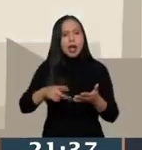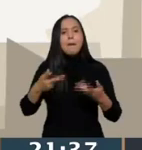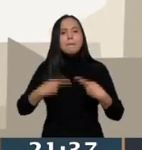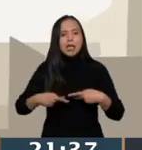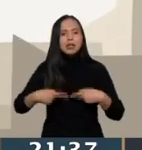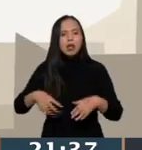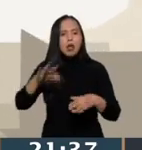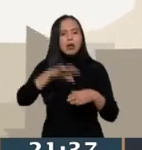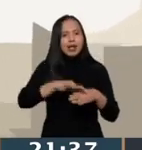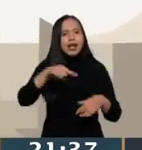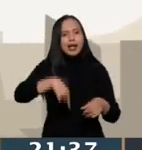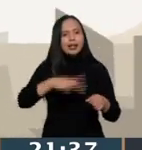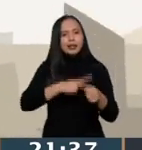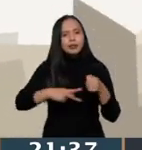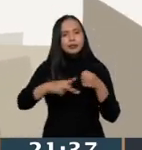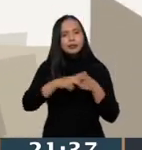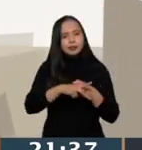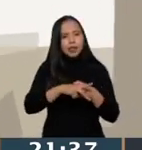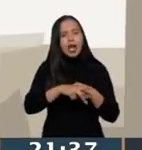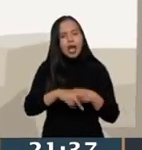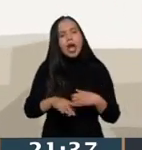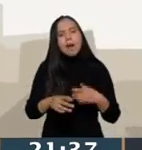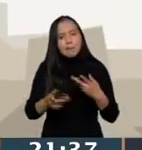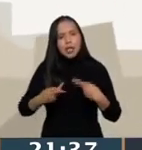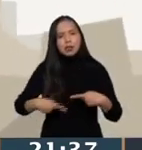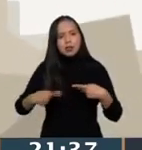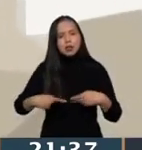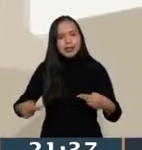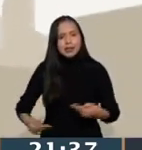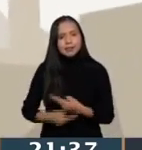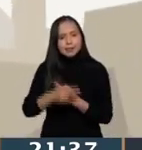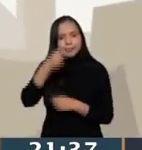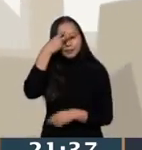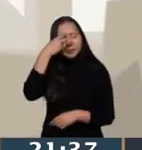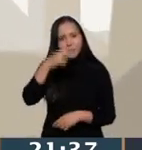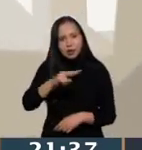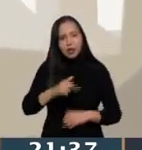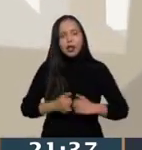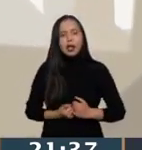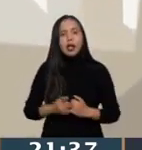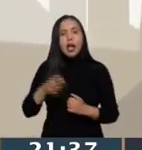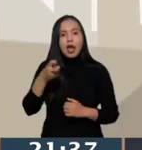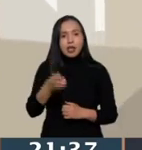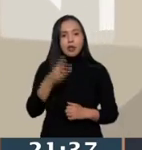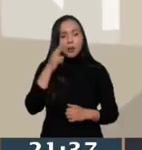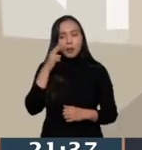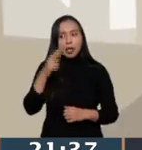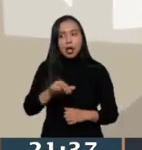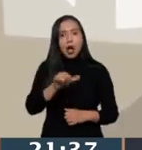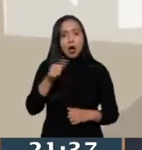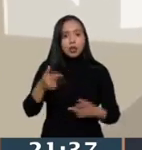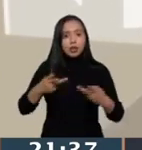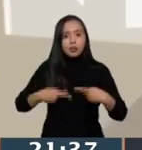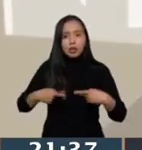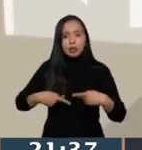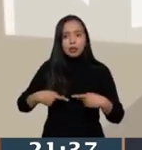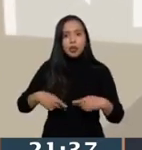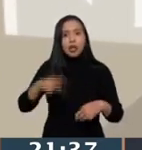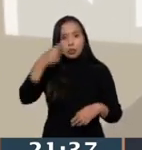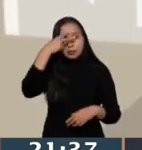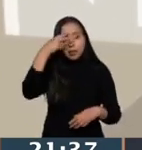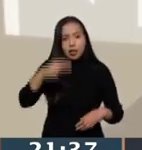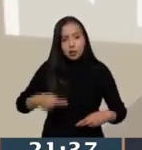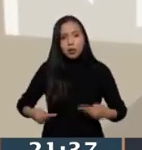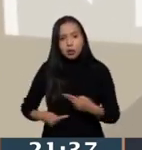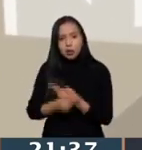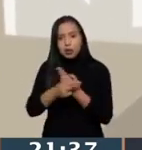país. Además, el consejero aclaró que no es atípico el crecimiento de mexicanos en el extranjero que se registraron para votar en